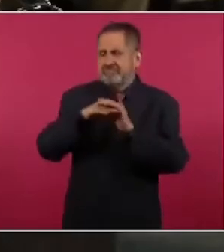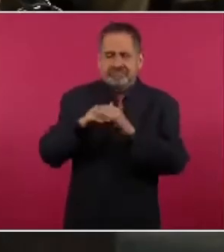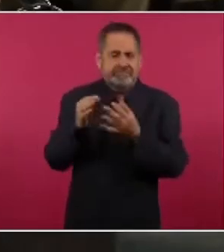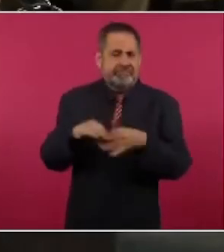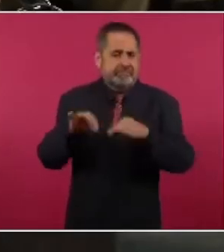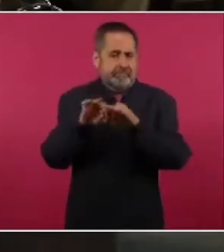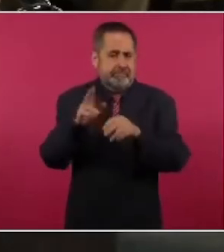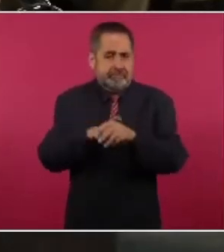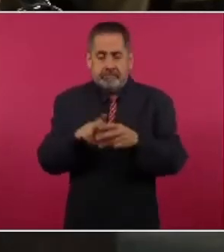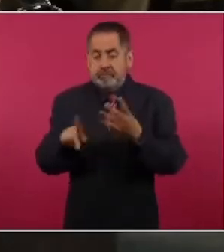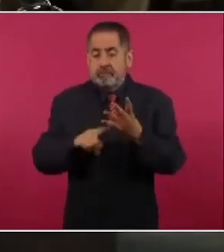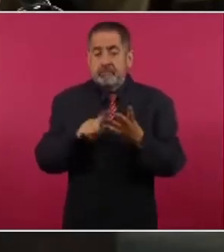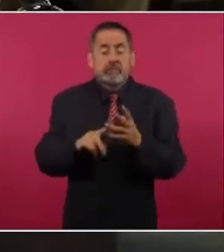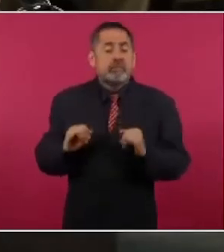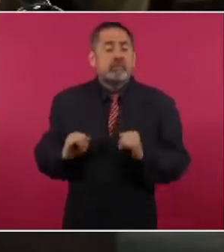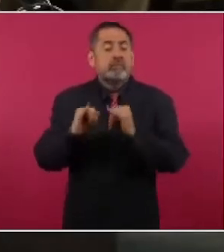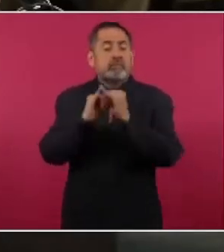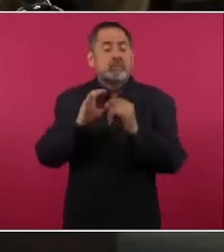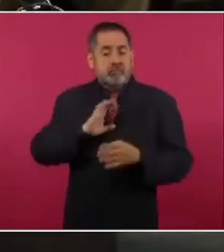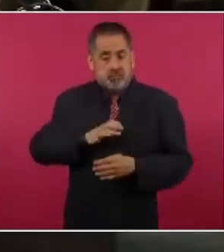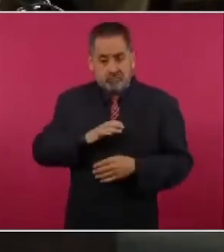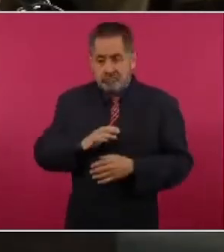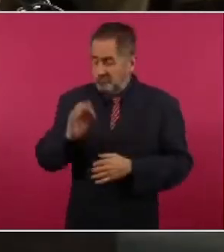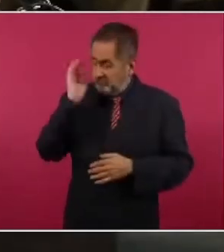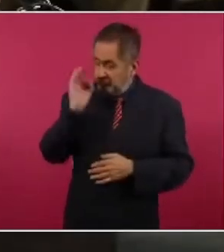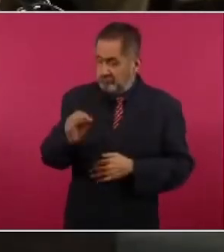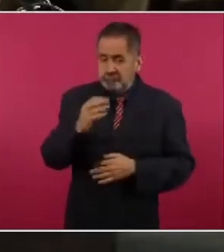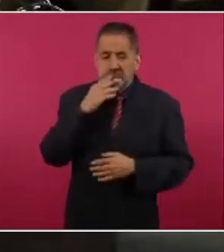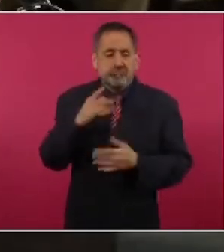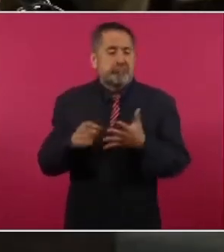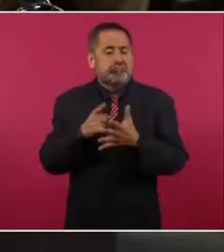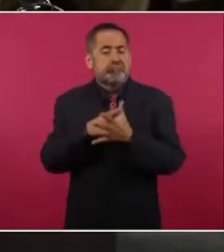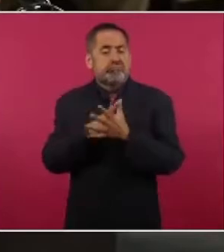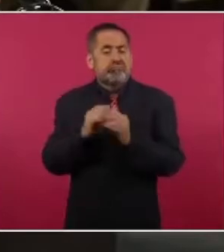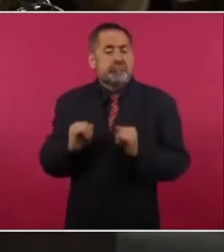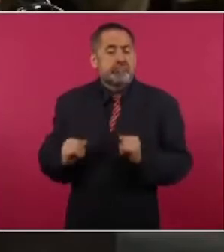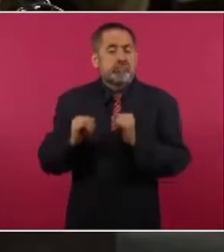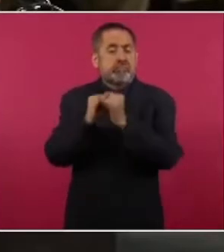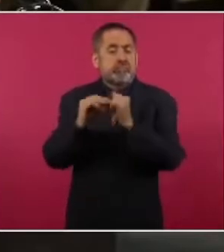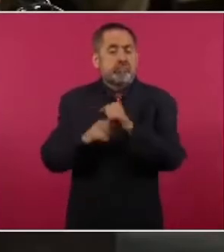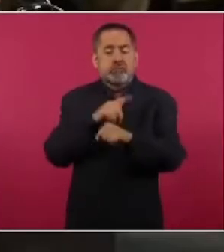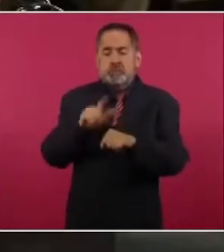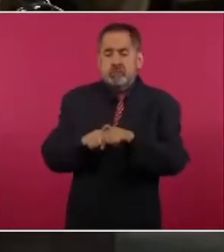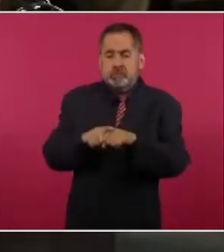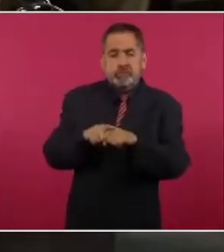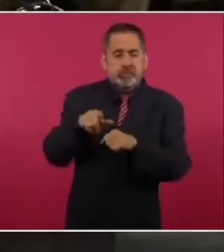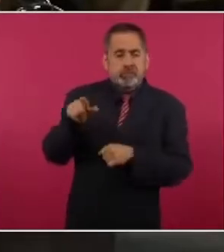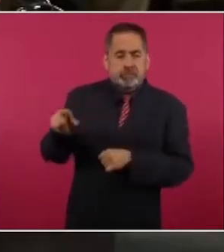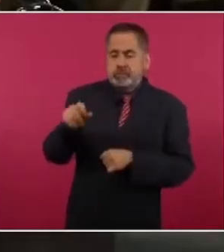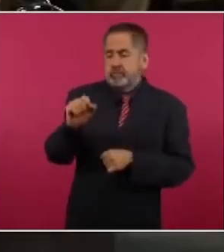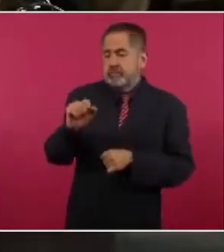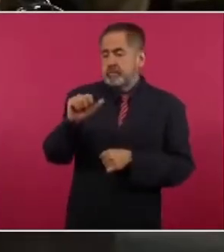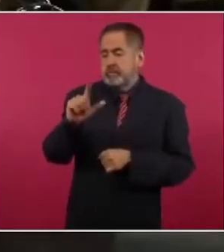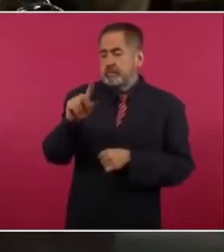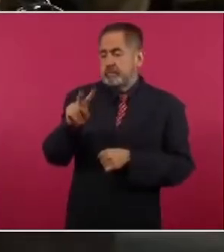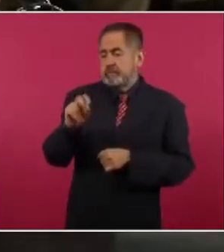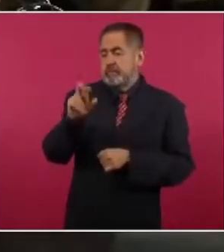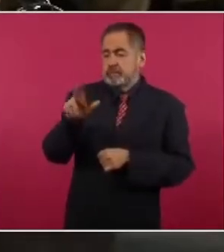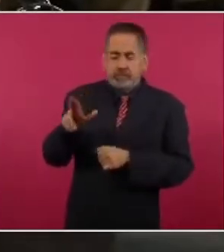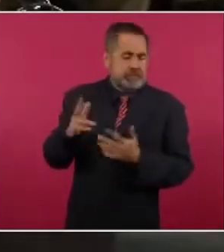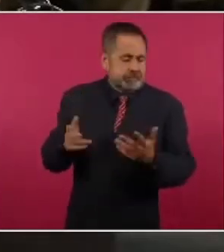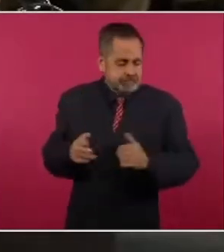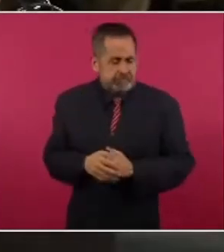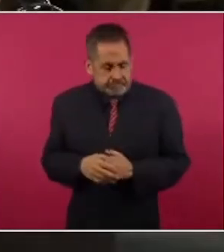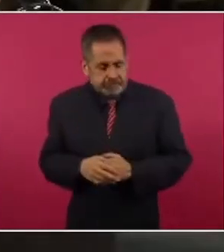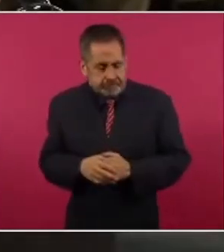Instituto Nacional de Cancerología y también el Instituto Nacional de Ciencias Médicas y Nutrición Salvador Subirán. Señor presidente,